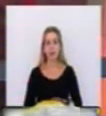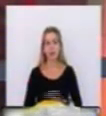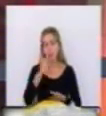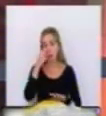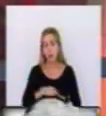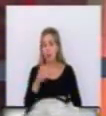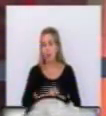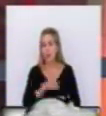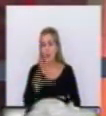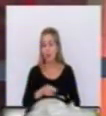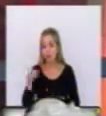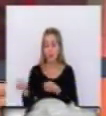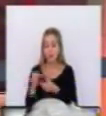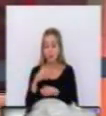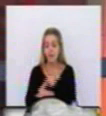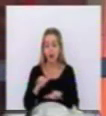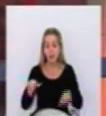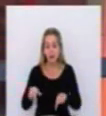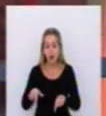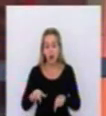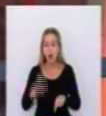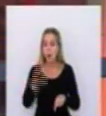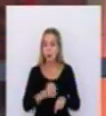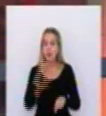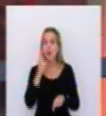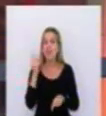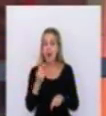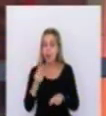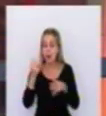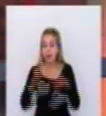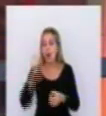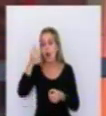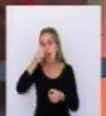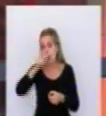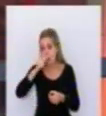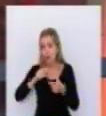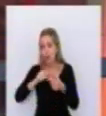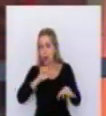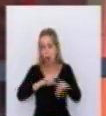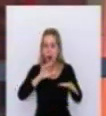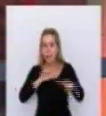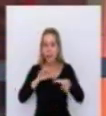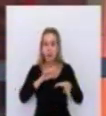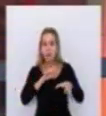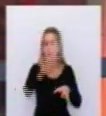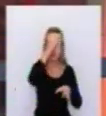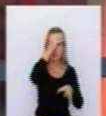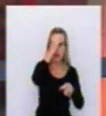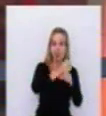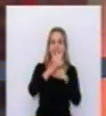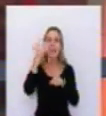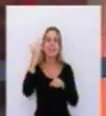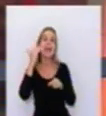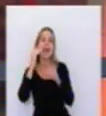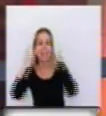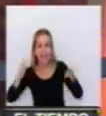domingo. Hora de la muerte, entre 12 y 15 horas. Hubo rigor mortis, o sea que hubo espasmo cadavérico,